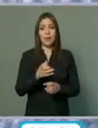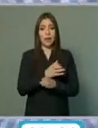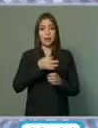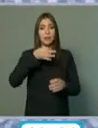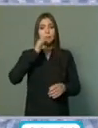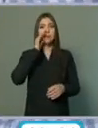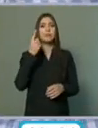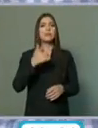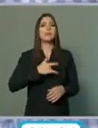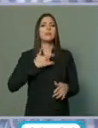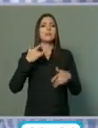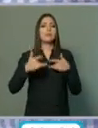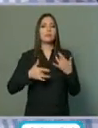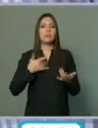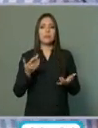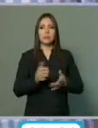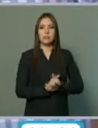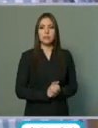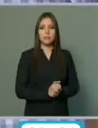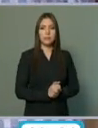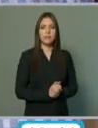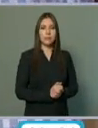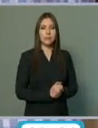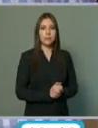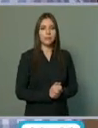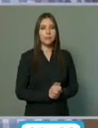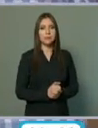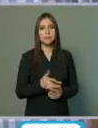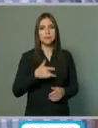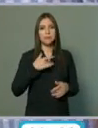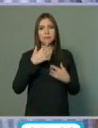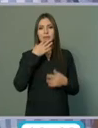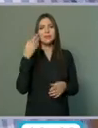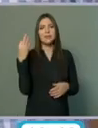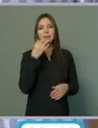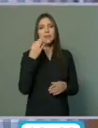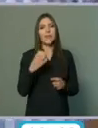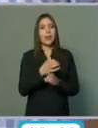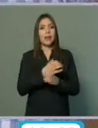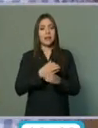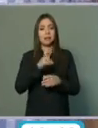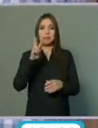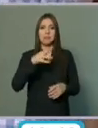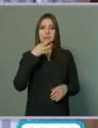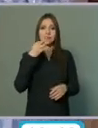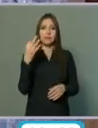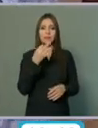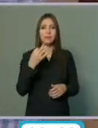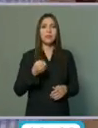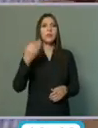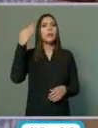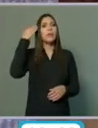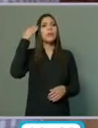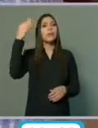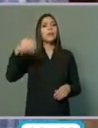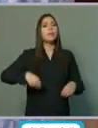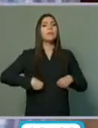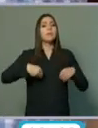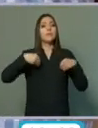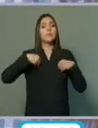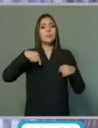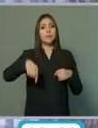tomarlo? No, pues es una sensación muy rica. El café es muy delicioso, la verdad. ¿Y cuánto tiempo tiene viniendo